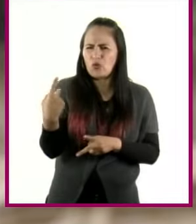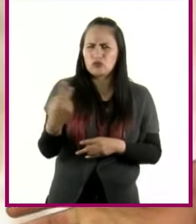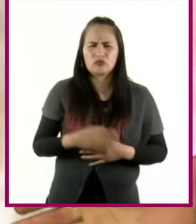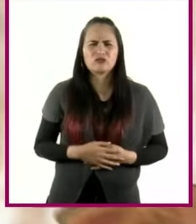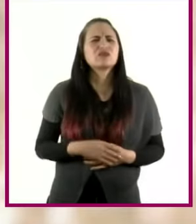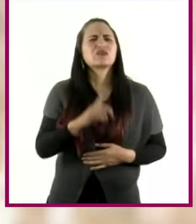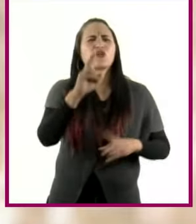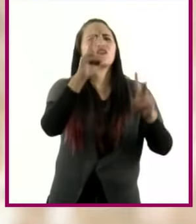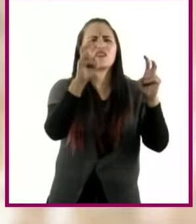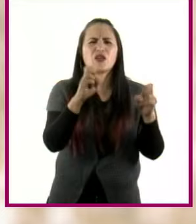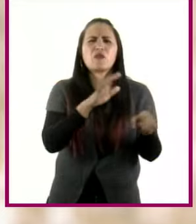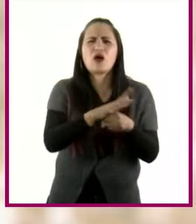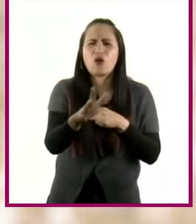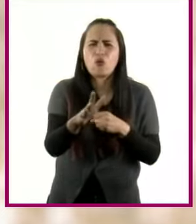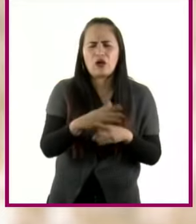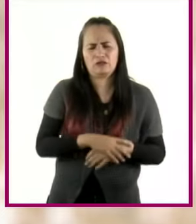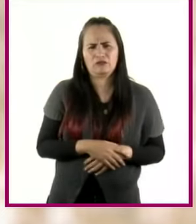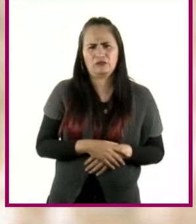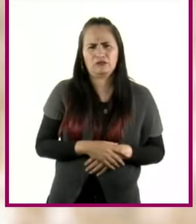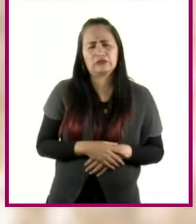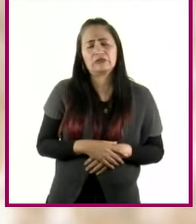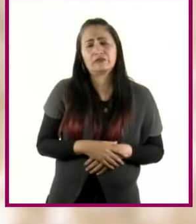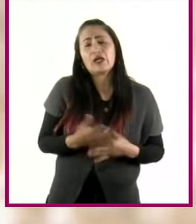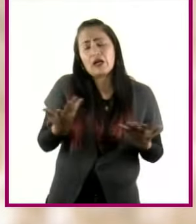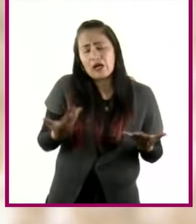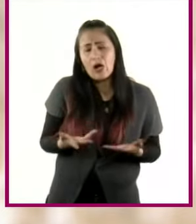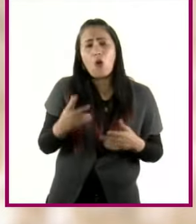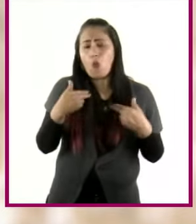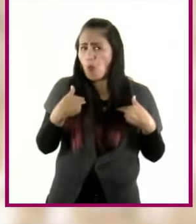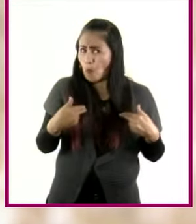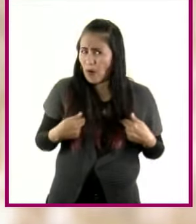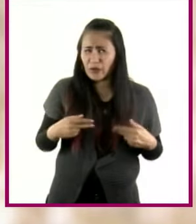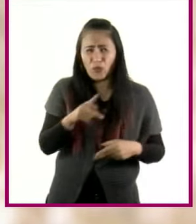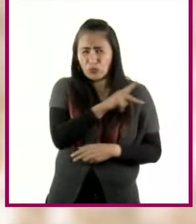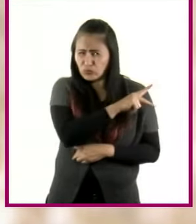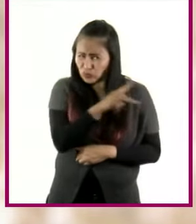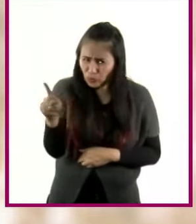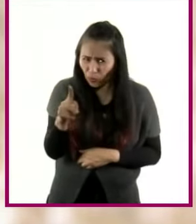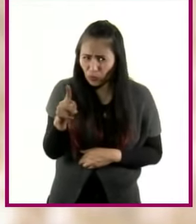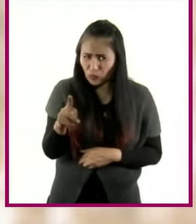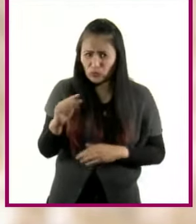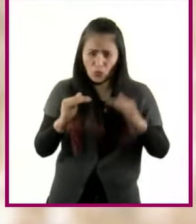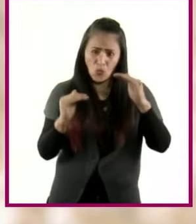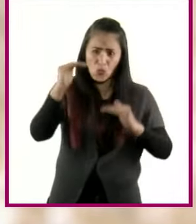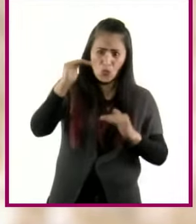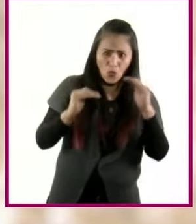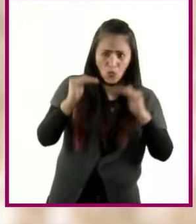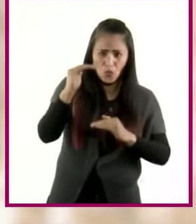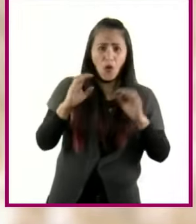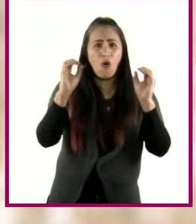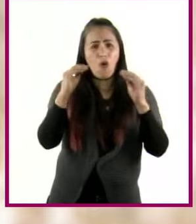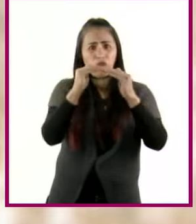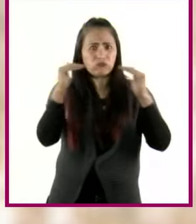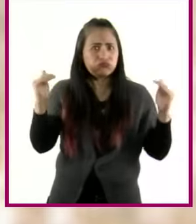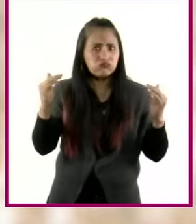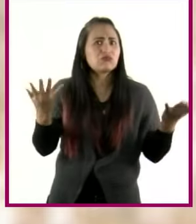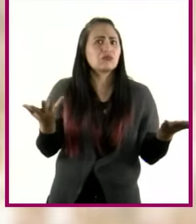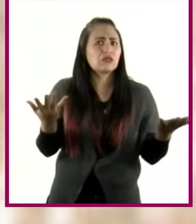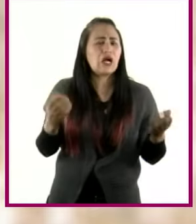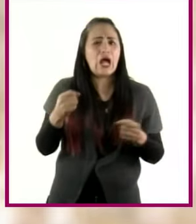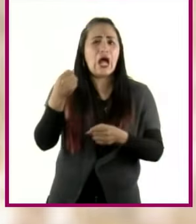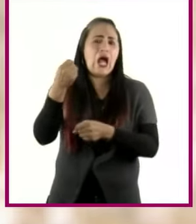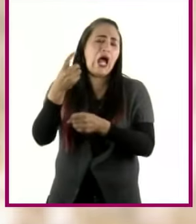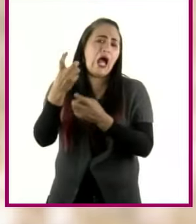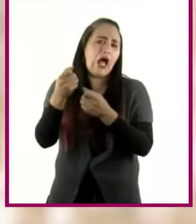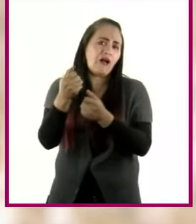hablaban? Pues, en resumen, si todos los seres humanos somos iguales o hay algunos superiores a otros, como si unos fueran de primera